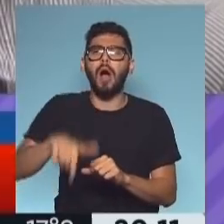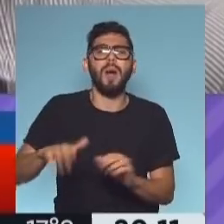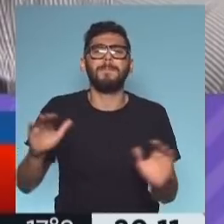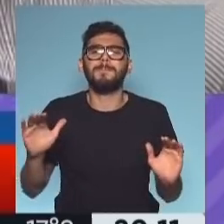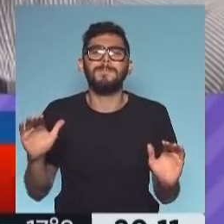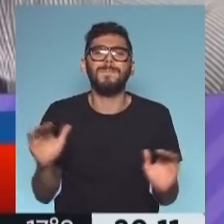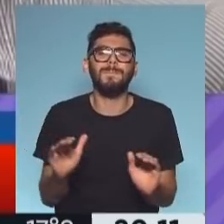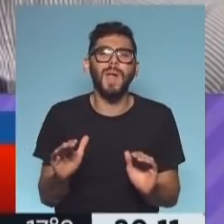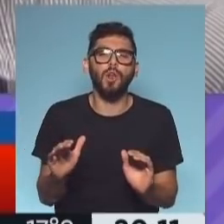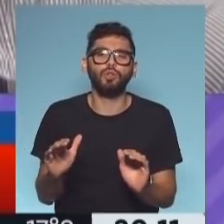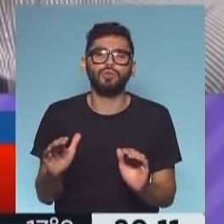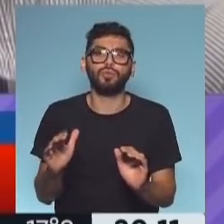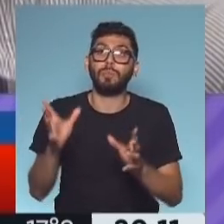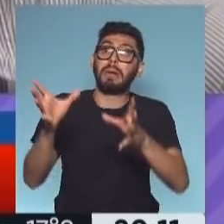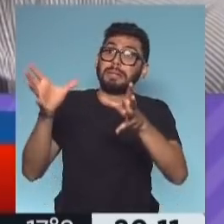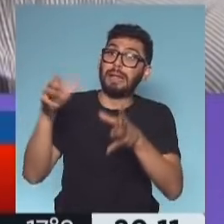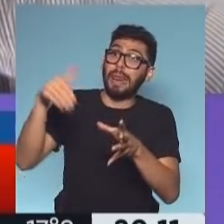la llegada es una complicación?